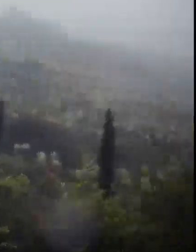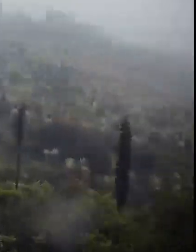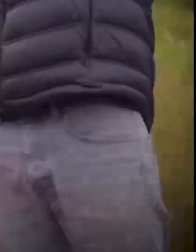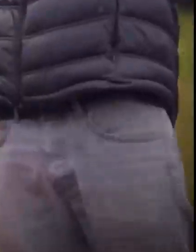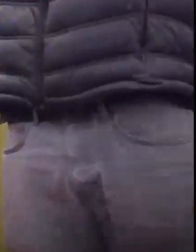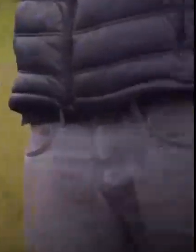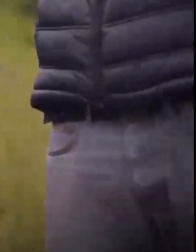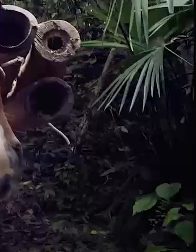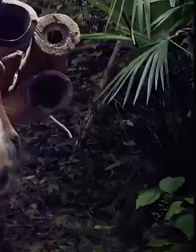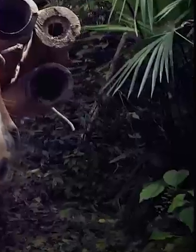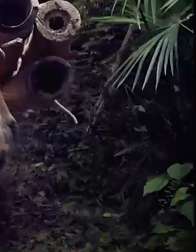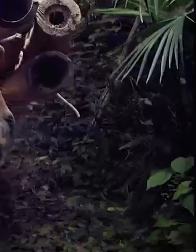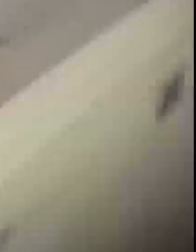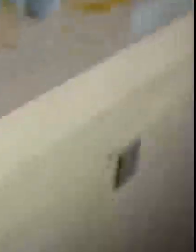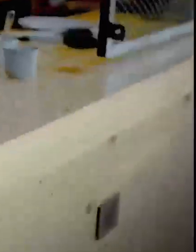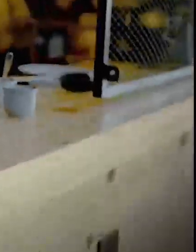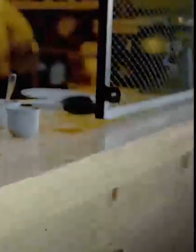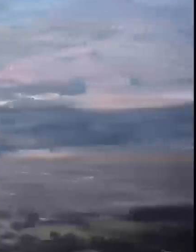Conoce.